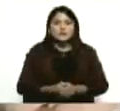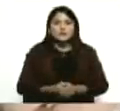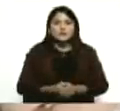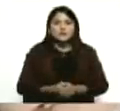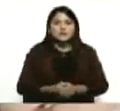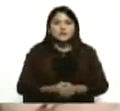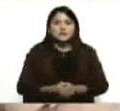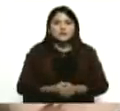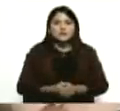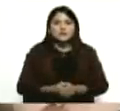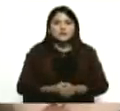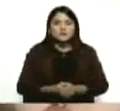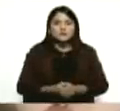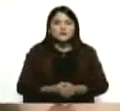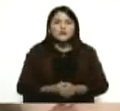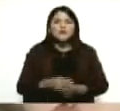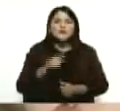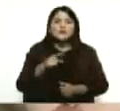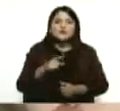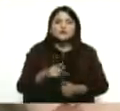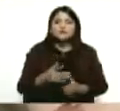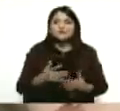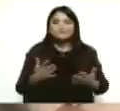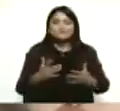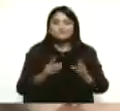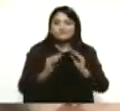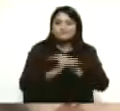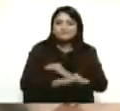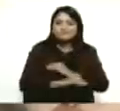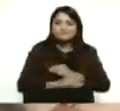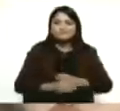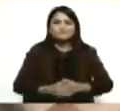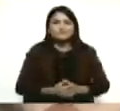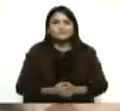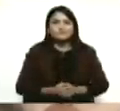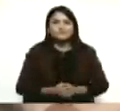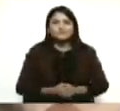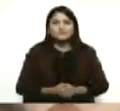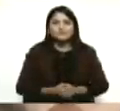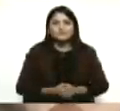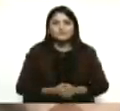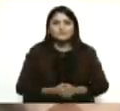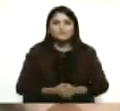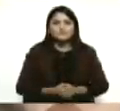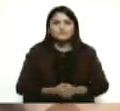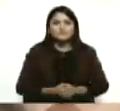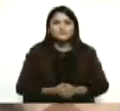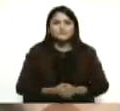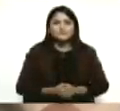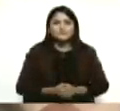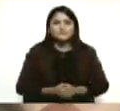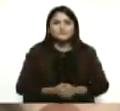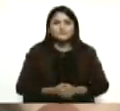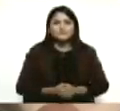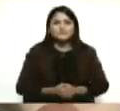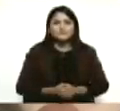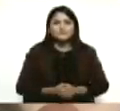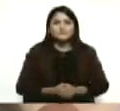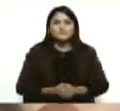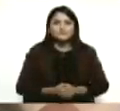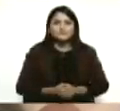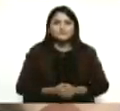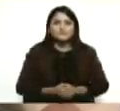es completamente fuera de cualquier criterio lógico en materia de cobro de